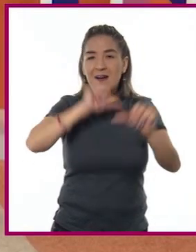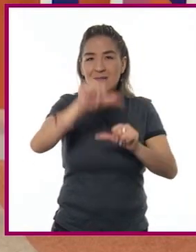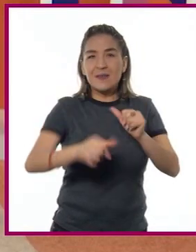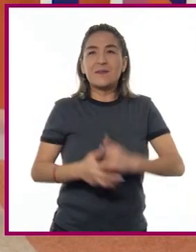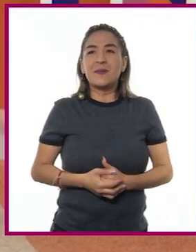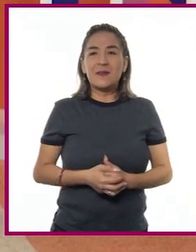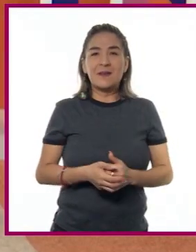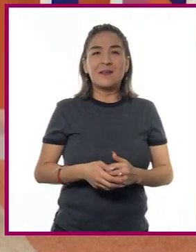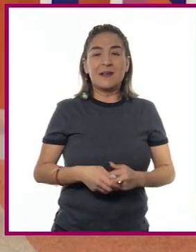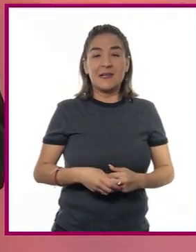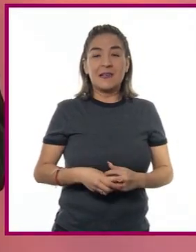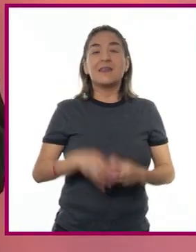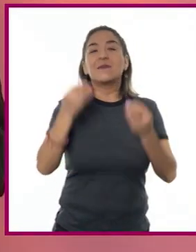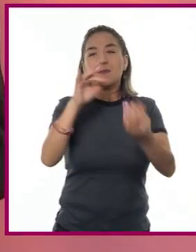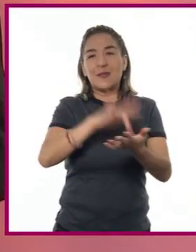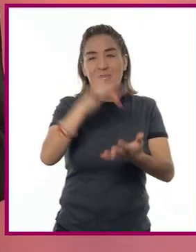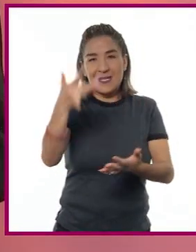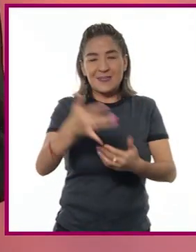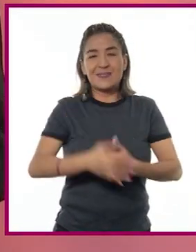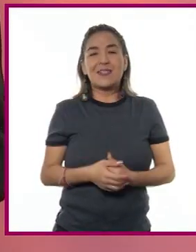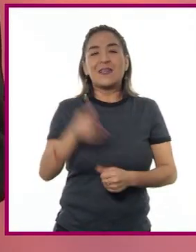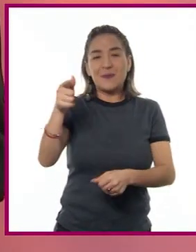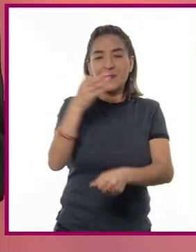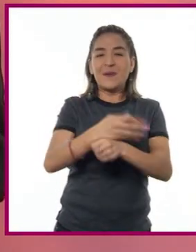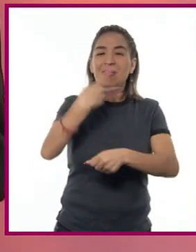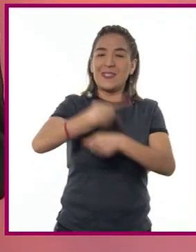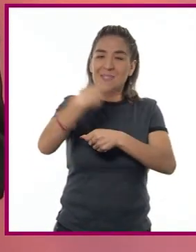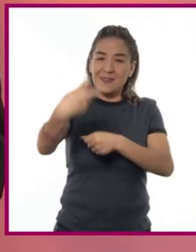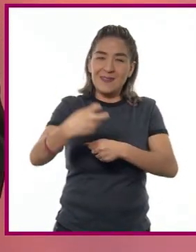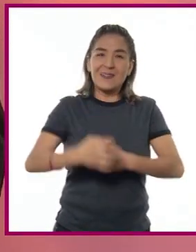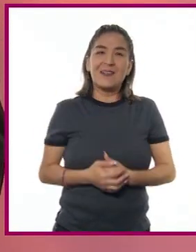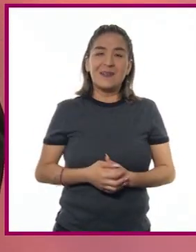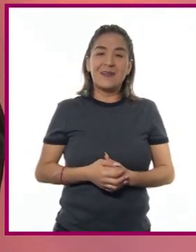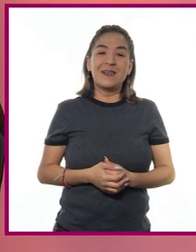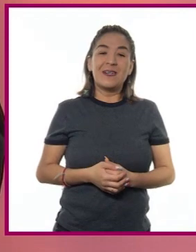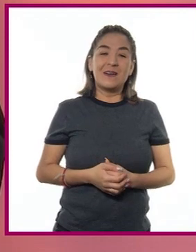químicos. Les agradezco mucho su invitación